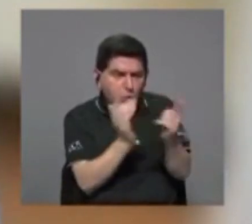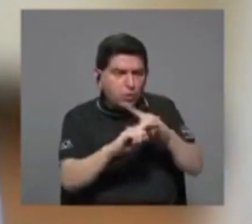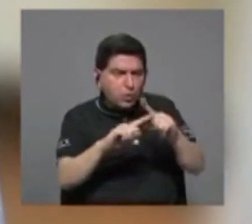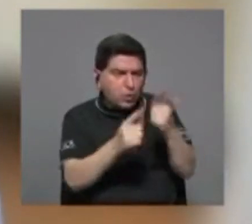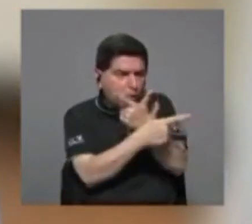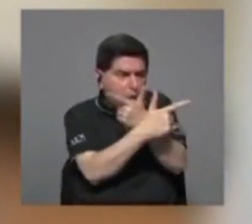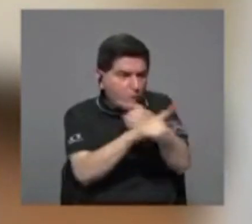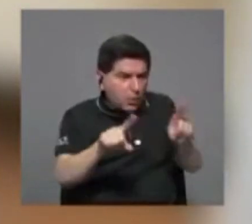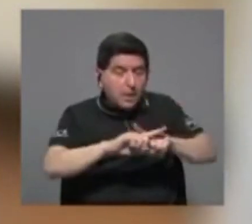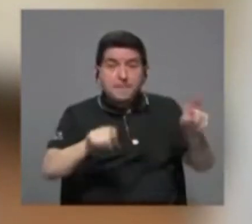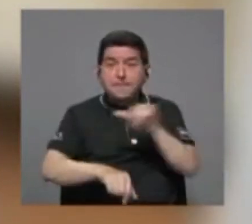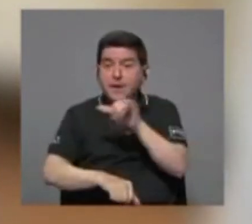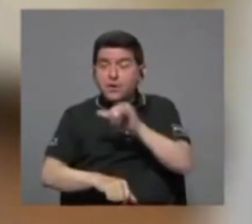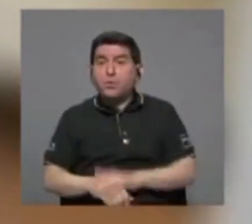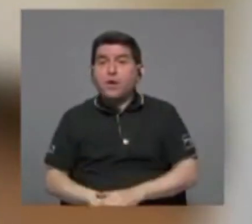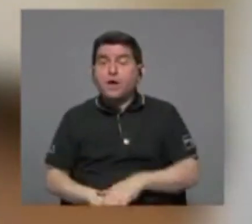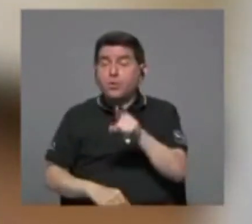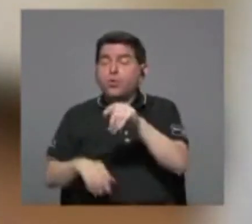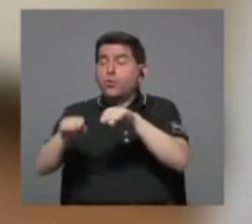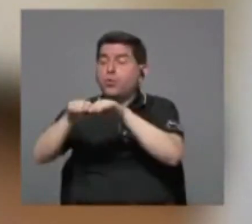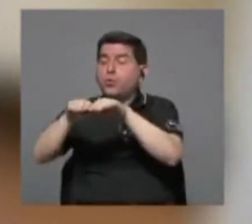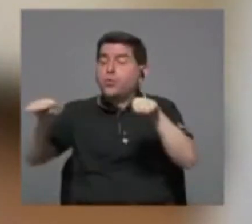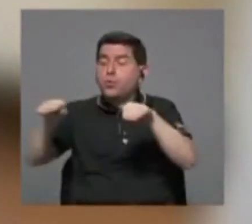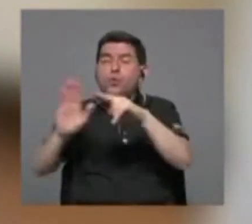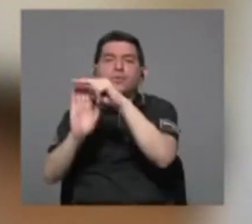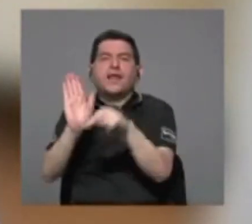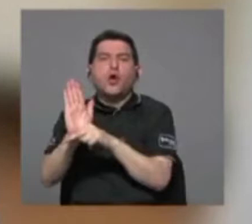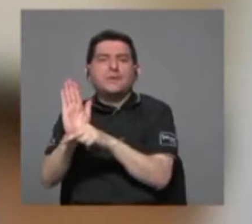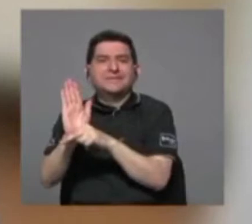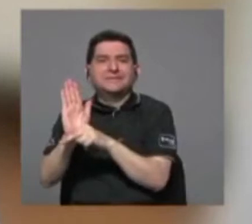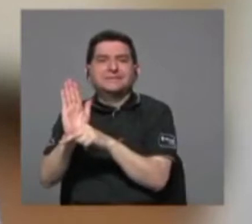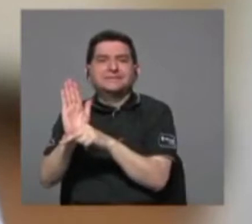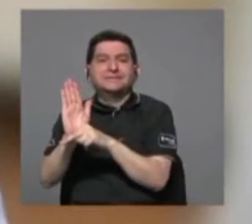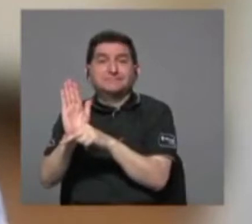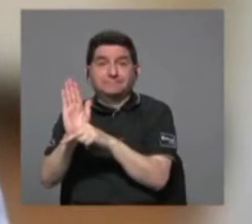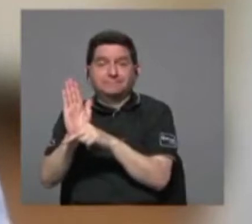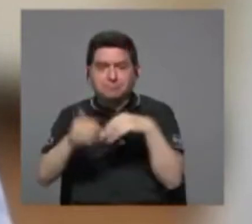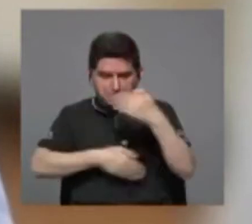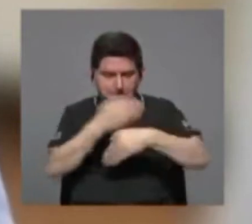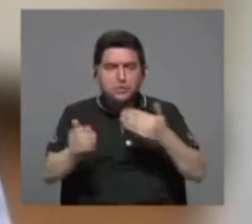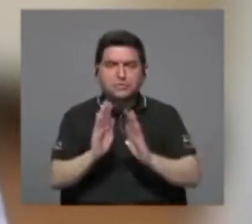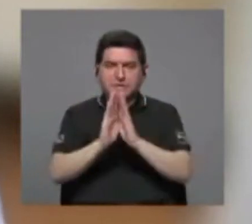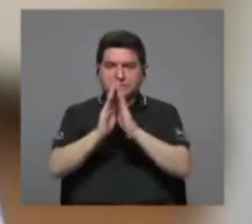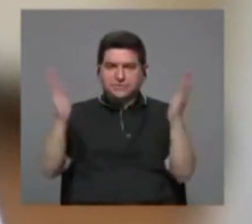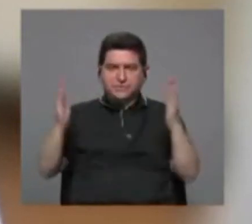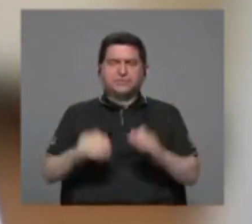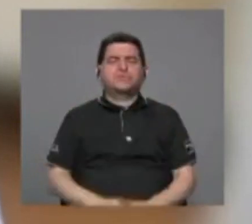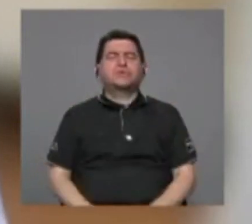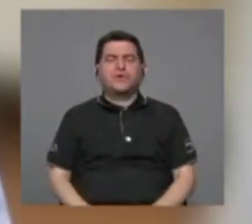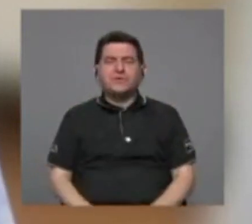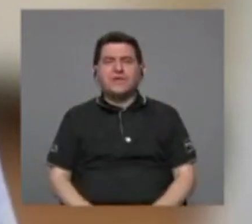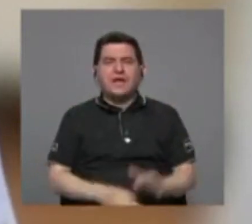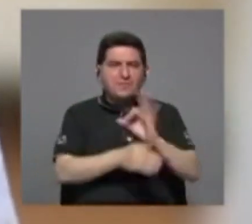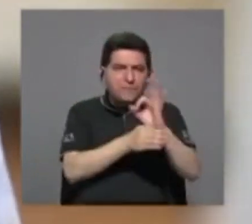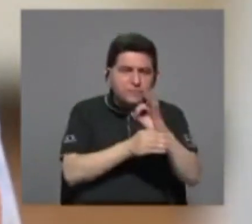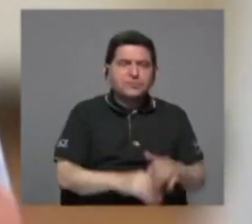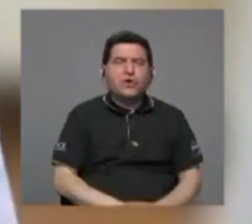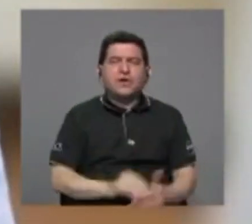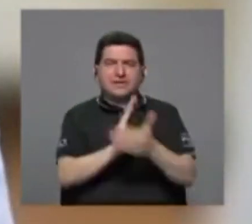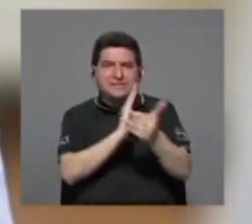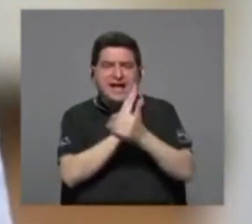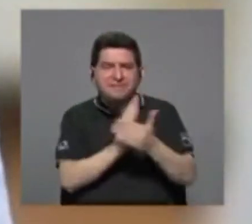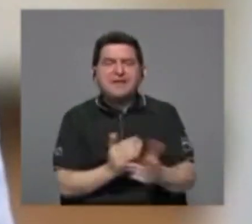libertades, pero es también un horizonte normativo, ¿verdad? Ese proceso de expansión de libertades, capacidades y funcionalidades para